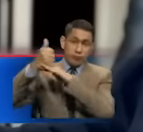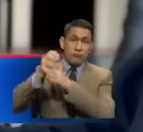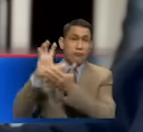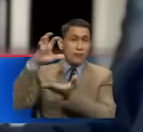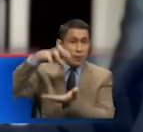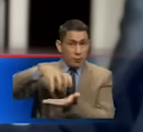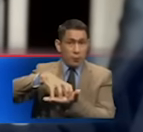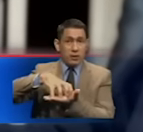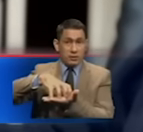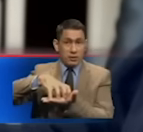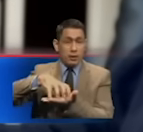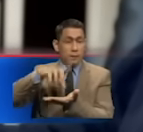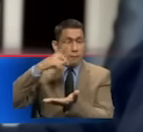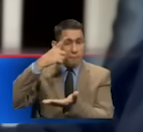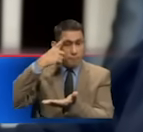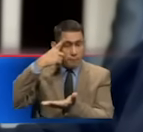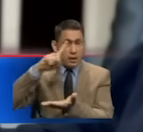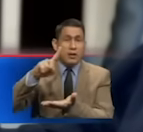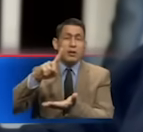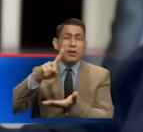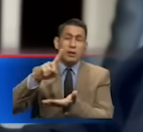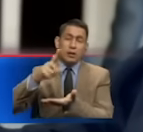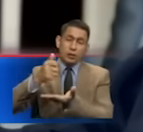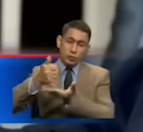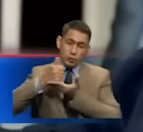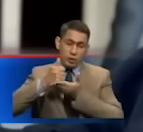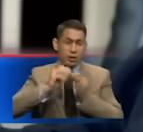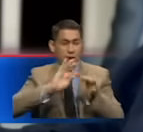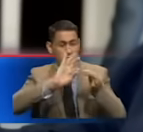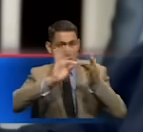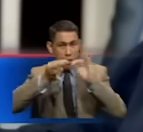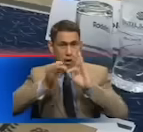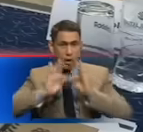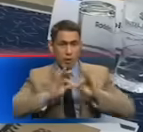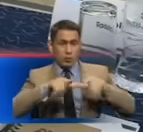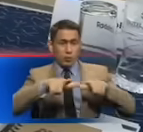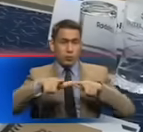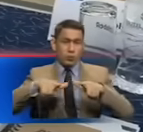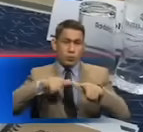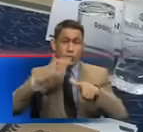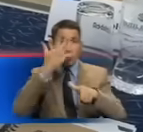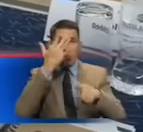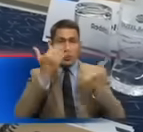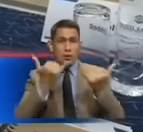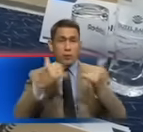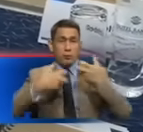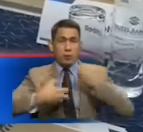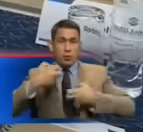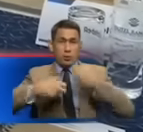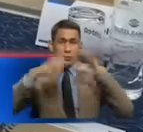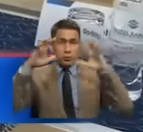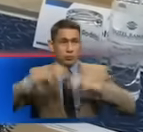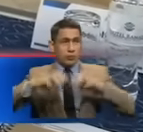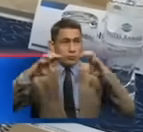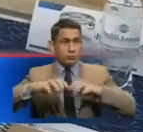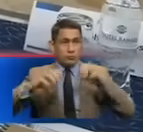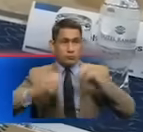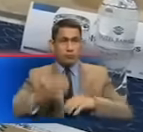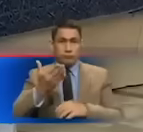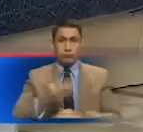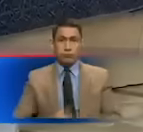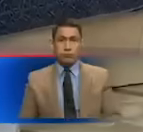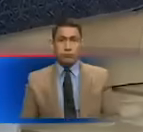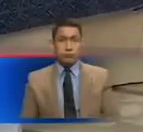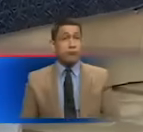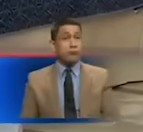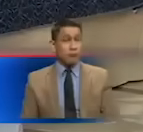lo que son las lluvias en el cantón Santa Lucía y lo que son esos recintos también. Los alcaldes de la región 5, que comprende Guayas, Los